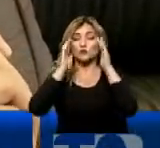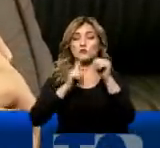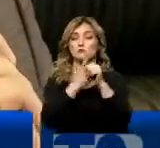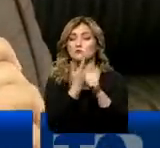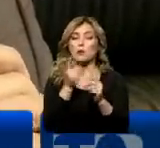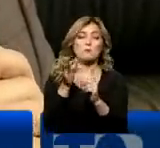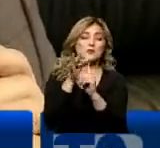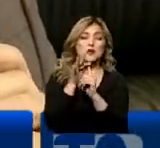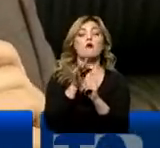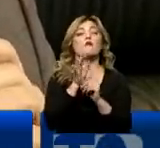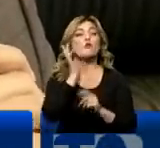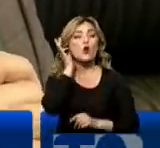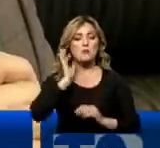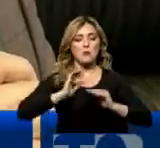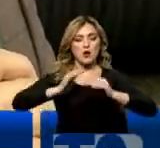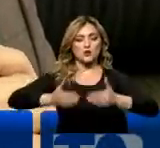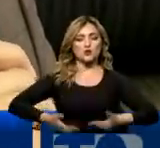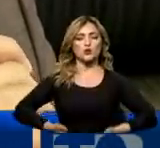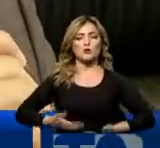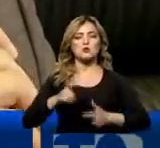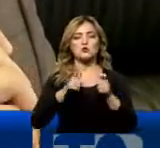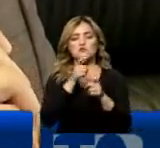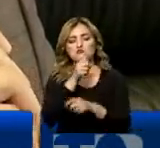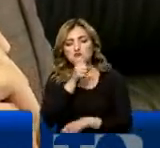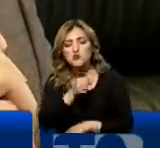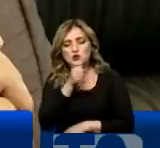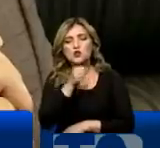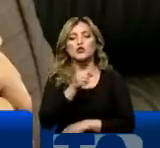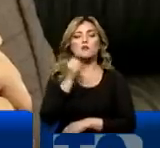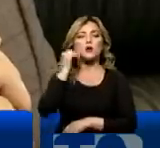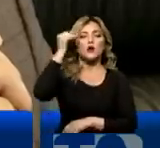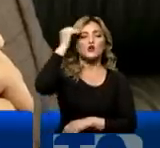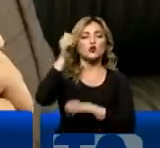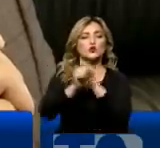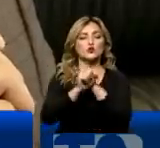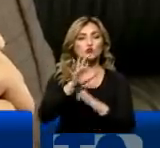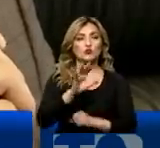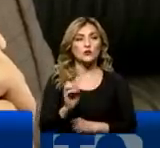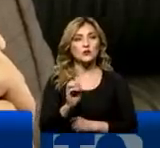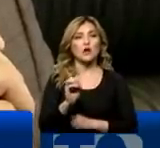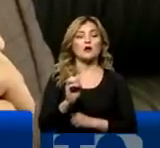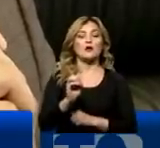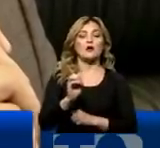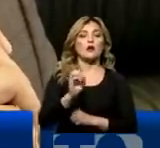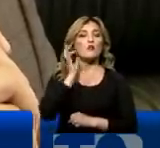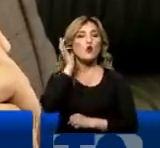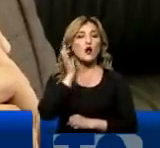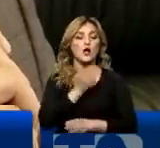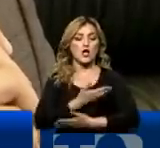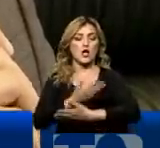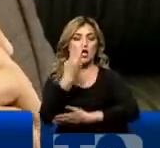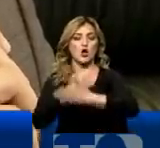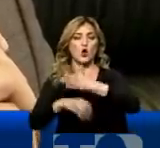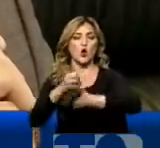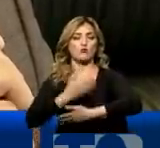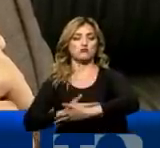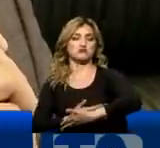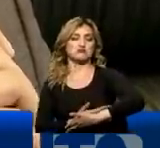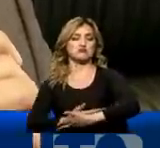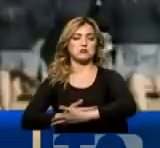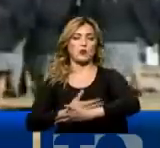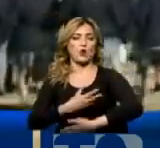de la tercera edad o mayores de 50 años, mujeres que se encuentren en estado de lactancia y personas con